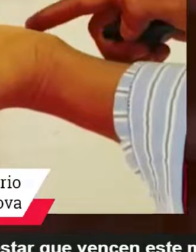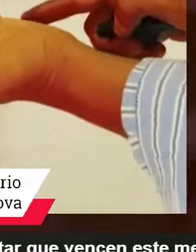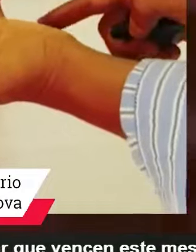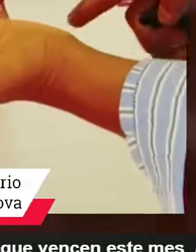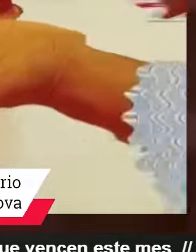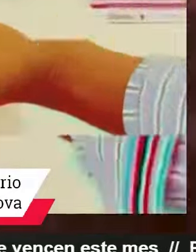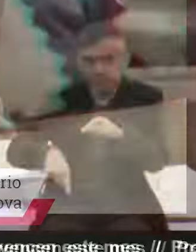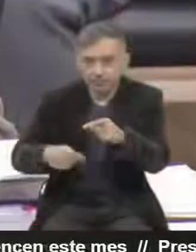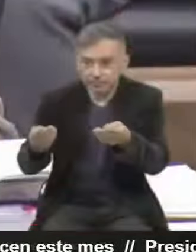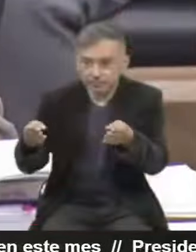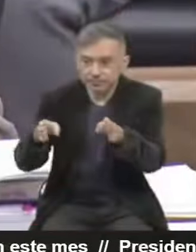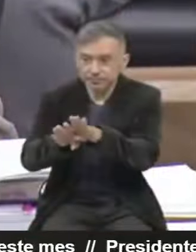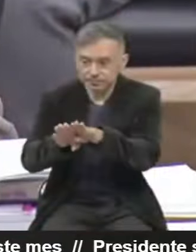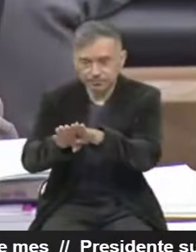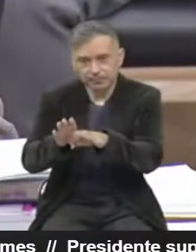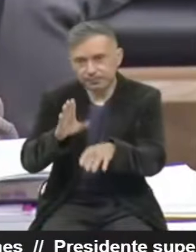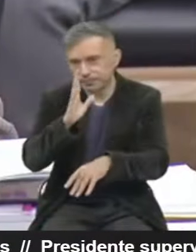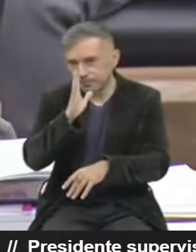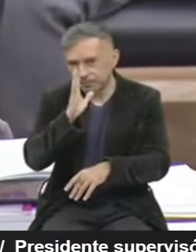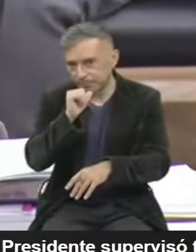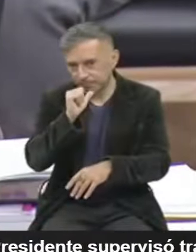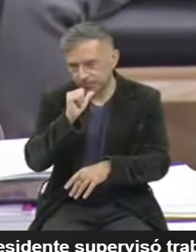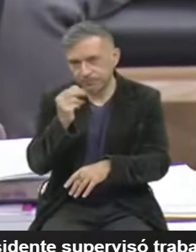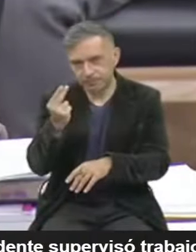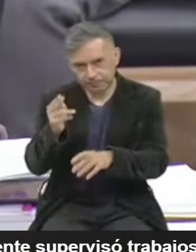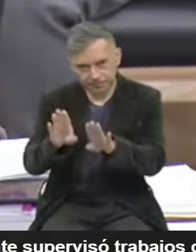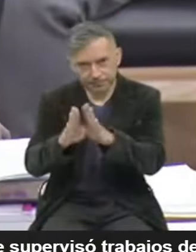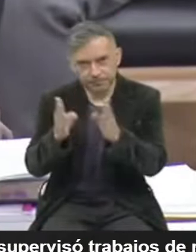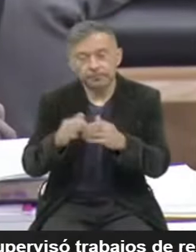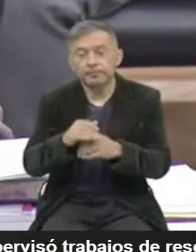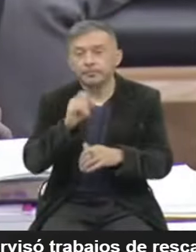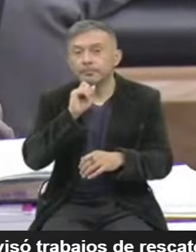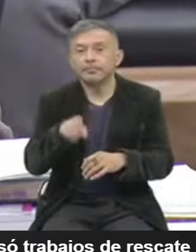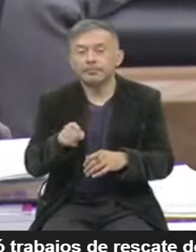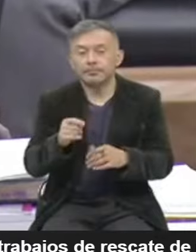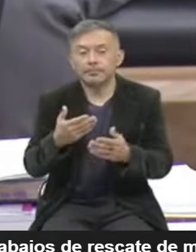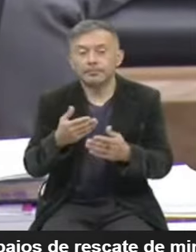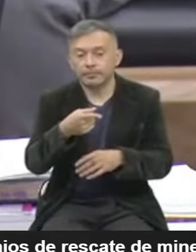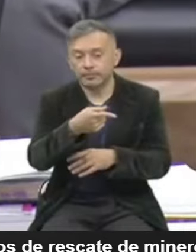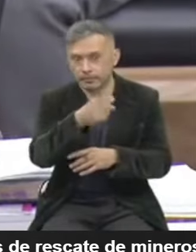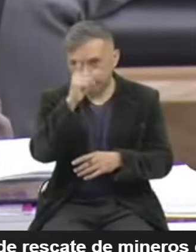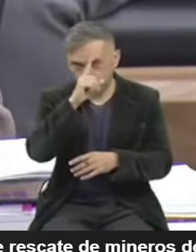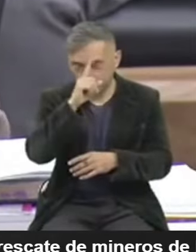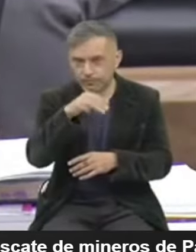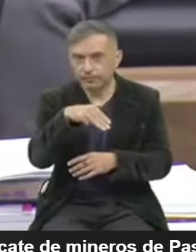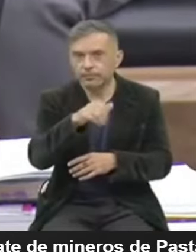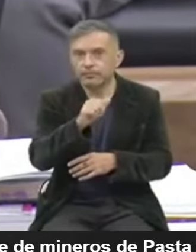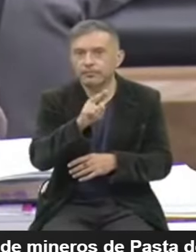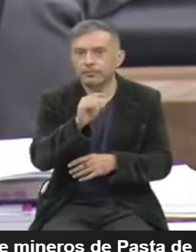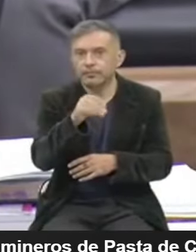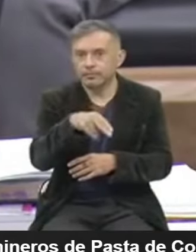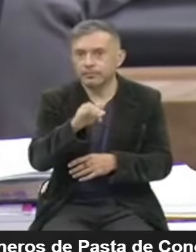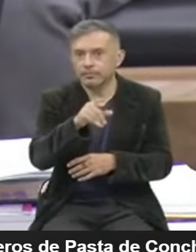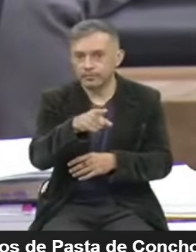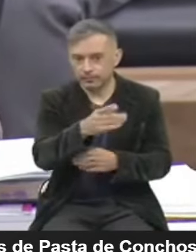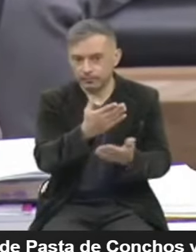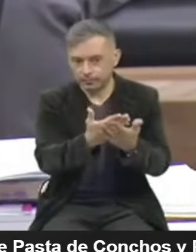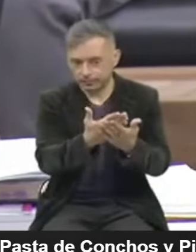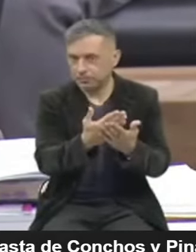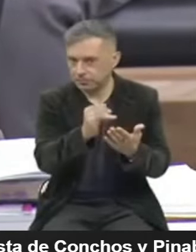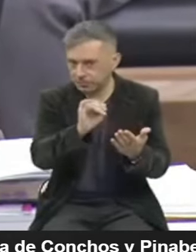mencionaba Y por supuesto acompaño eh la propuesta que hace el consejero Martín fazas